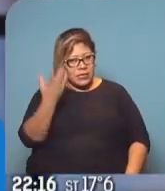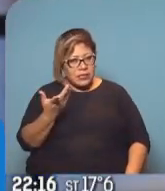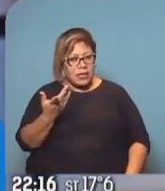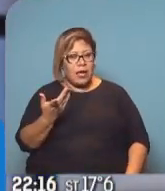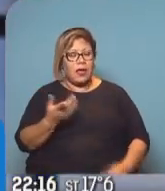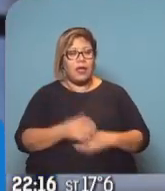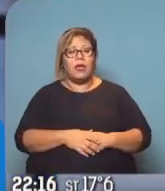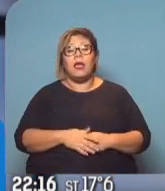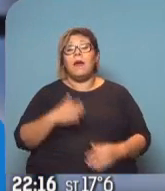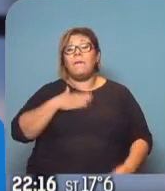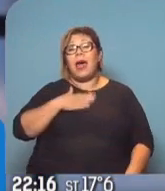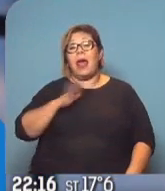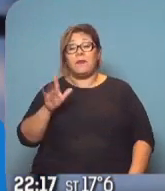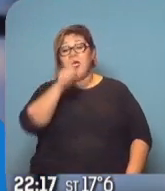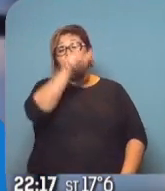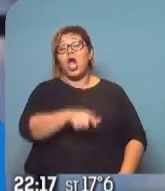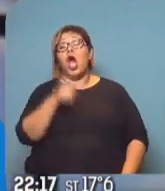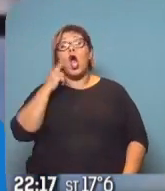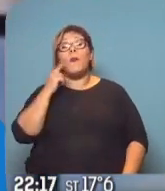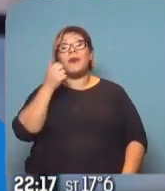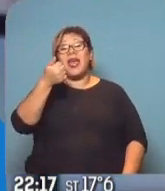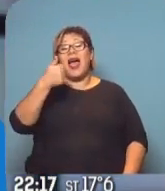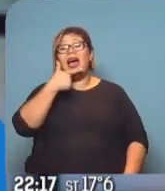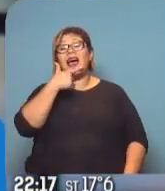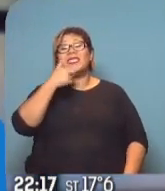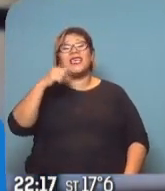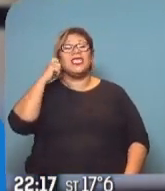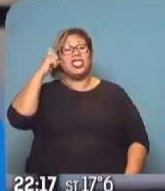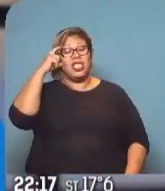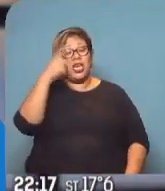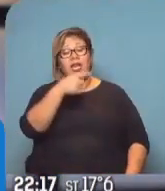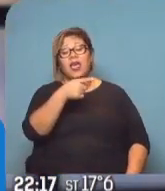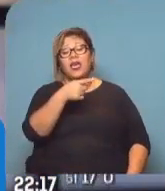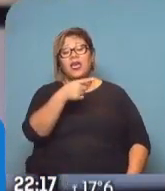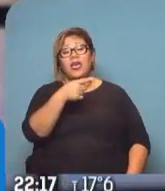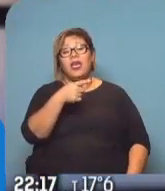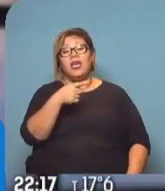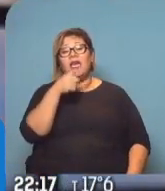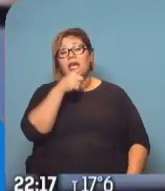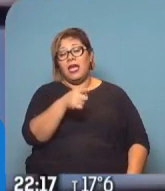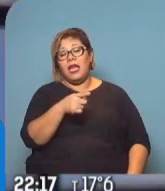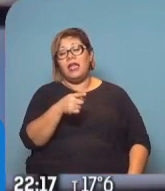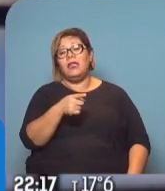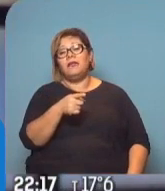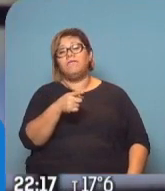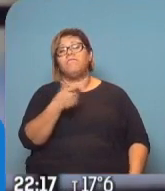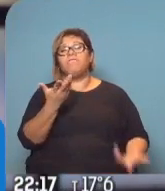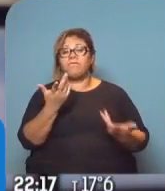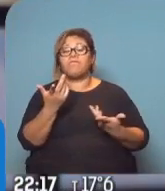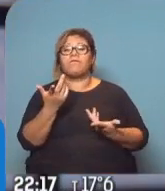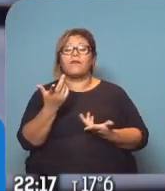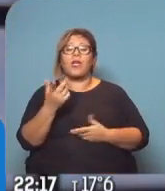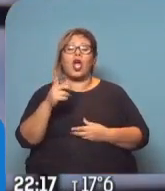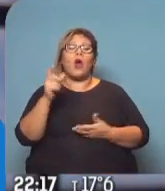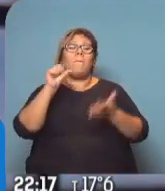ha desempeñado Assange, como te decía, rompiendo puentes con gente y países poderosos